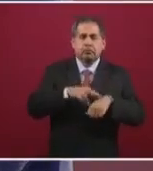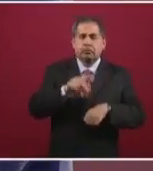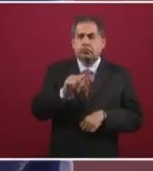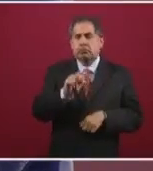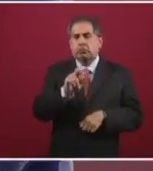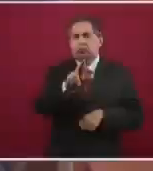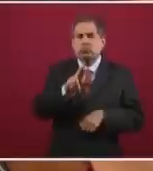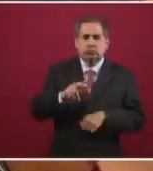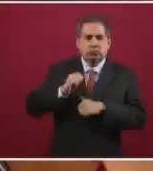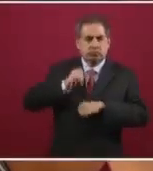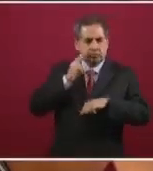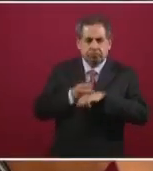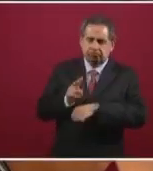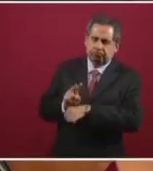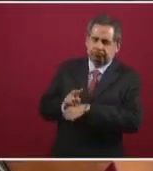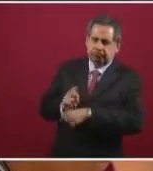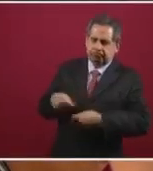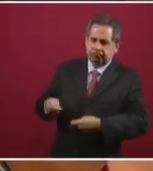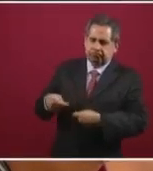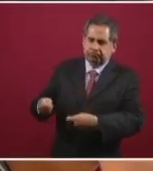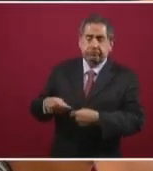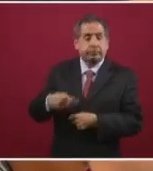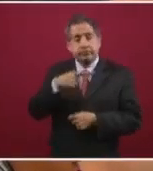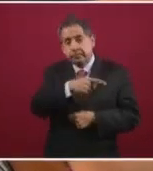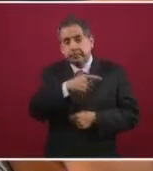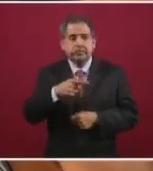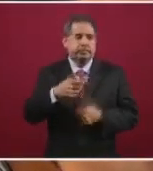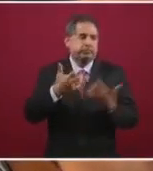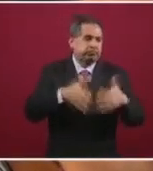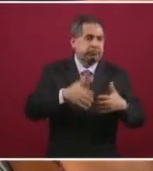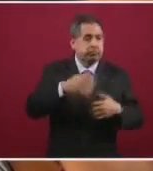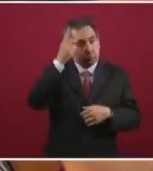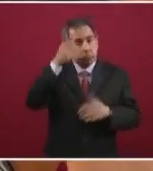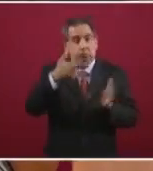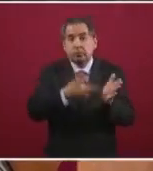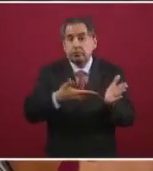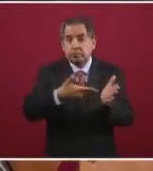empresarios, los maestros de talleres